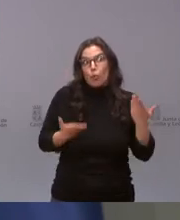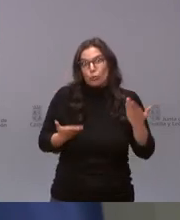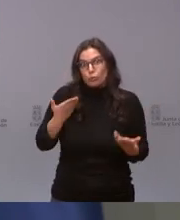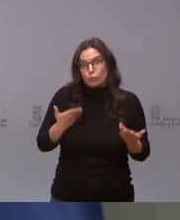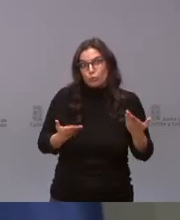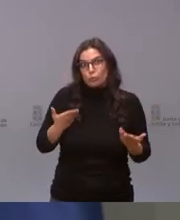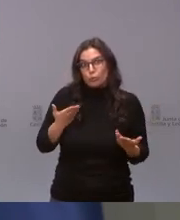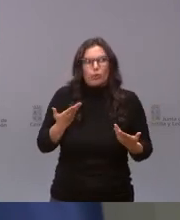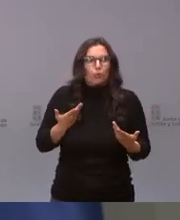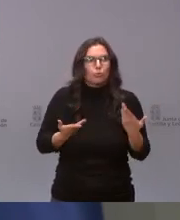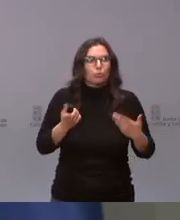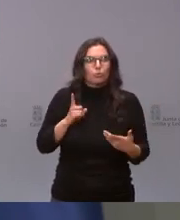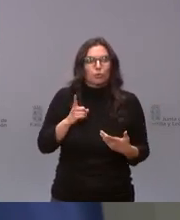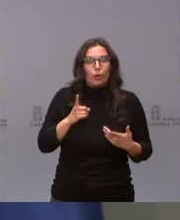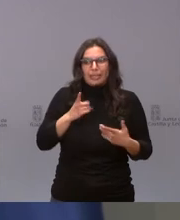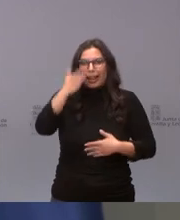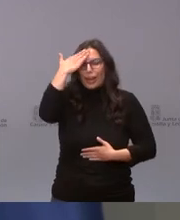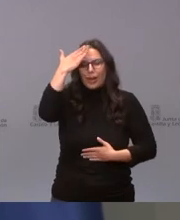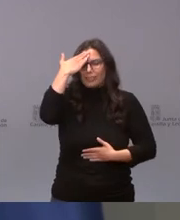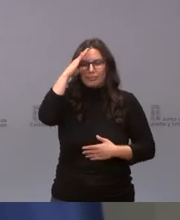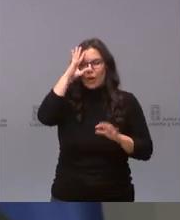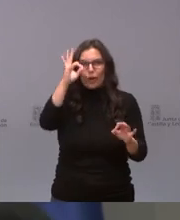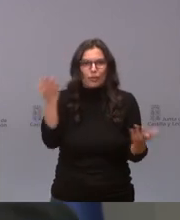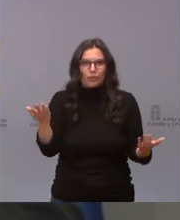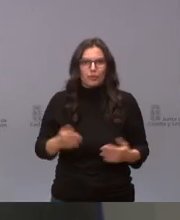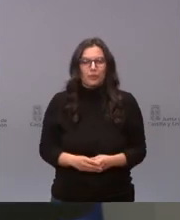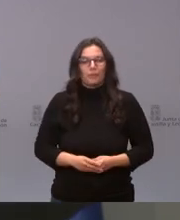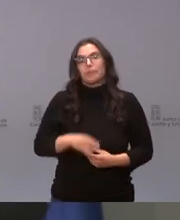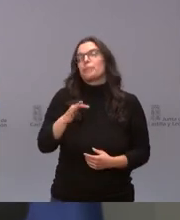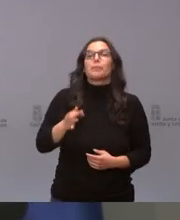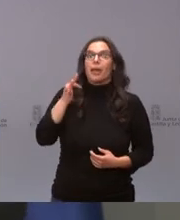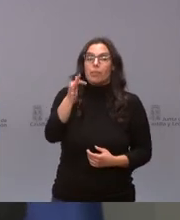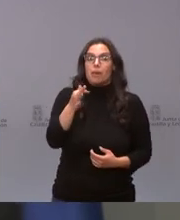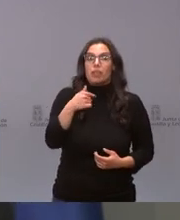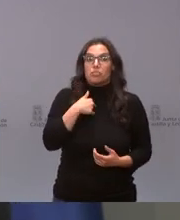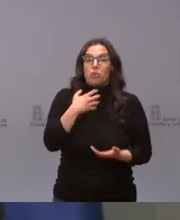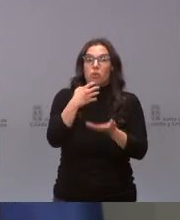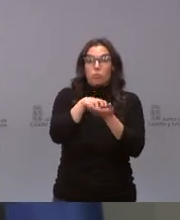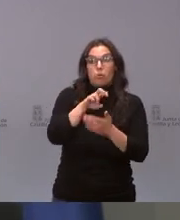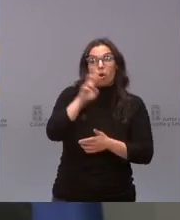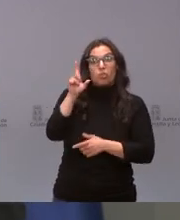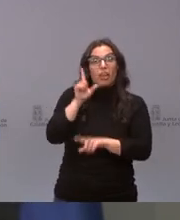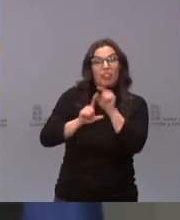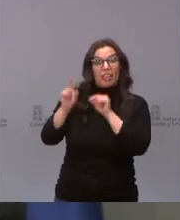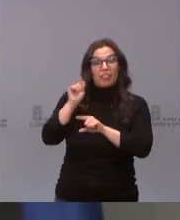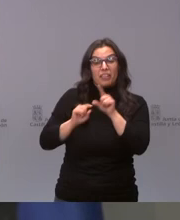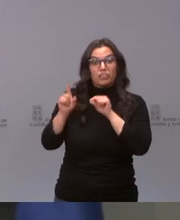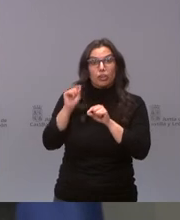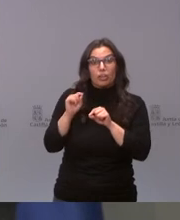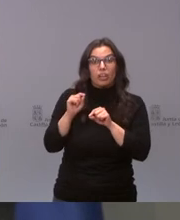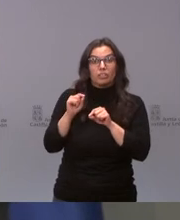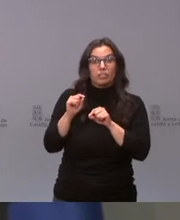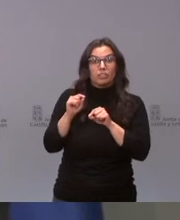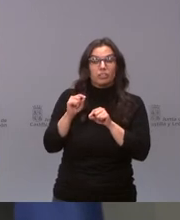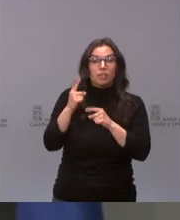no de una justicia, de un sentido común elemental. He de decir que, además, dudo sobre algunas otras decisiones que hemos tomado sobre quién es y quién